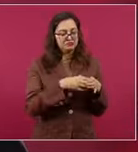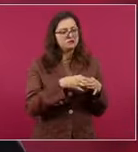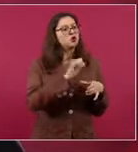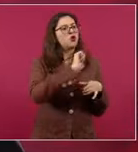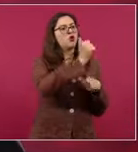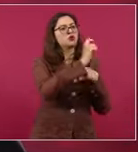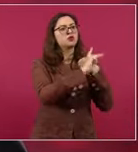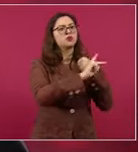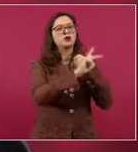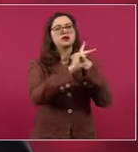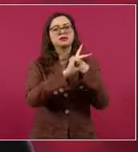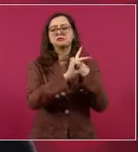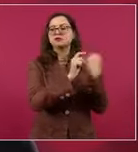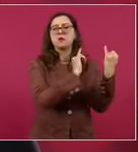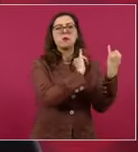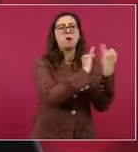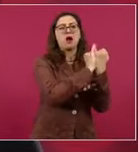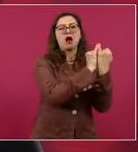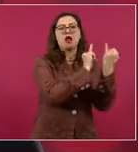países.